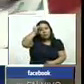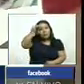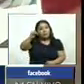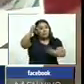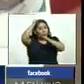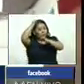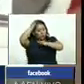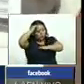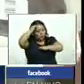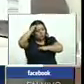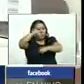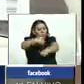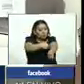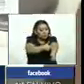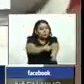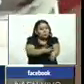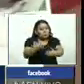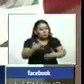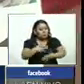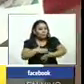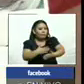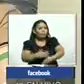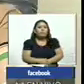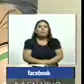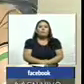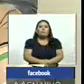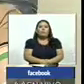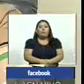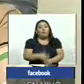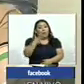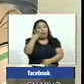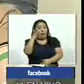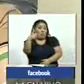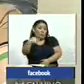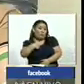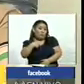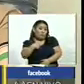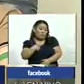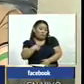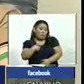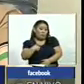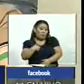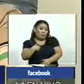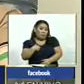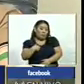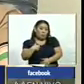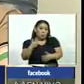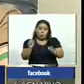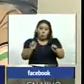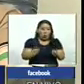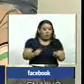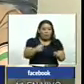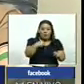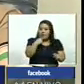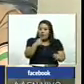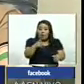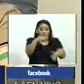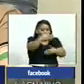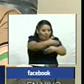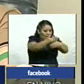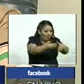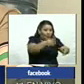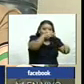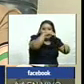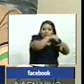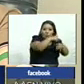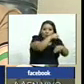esta acción debe ser altruista. Por lo menos en nuestro caso, no pudimos encontrar sangre disponible,